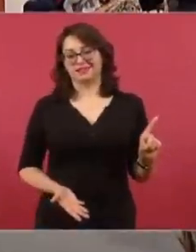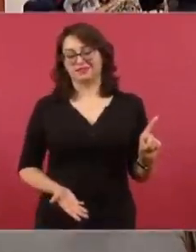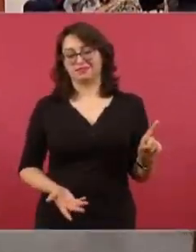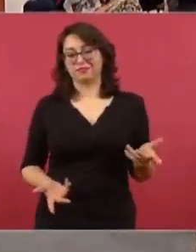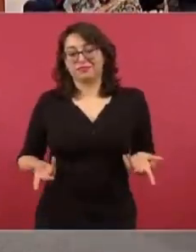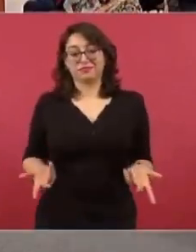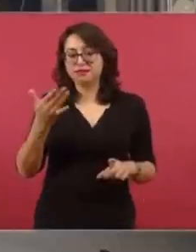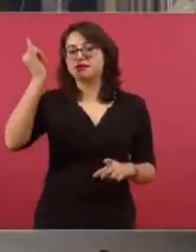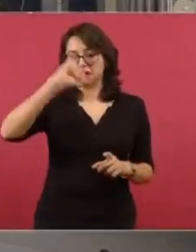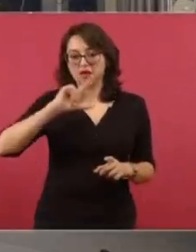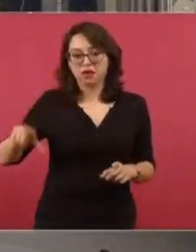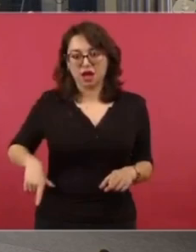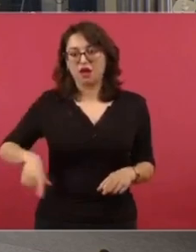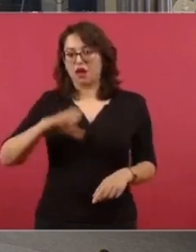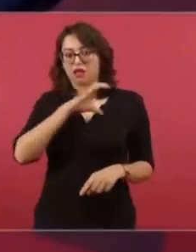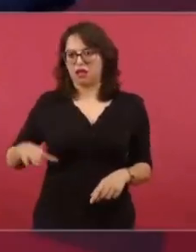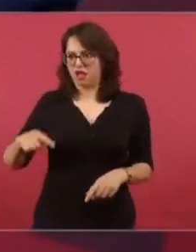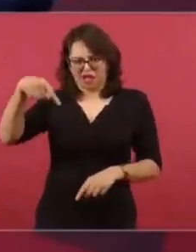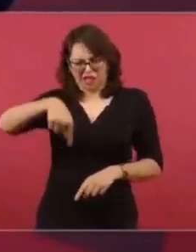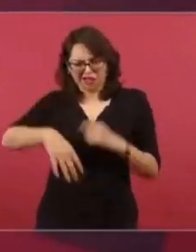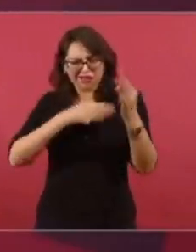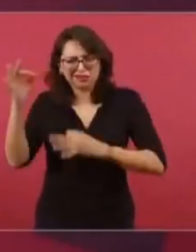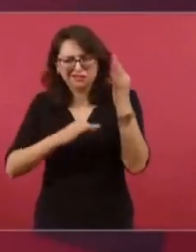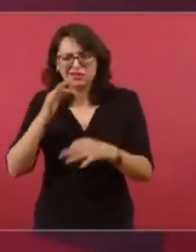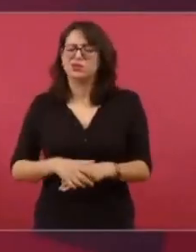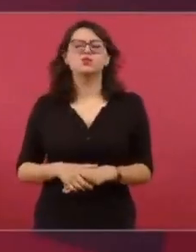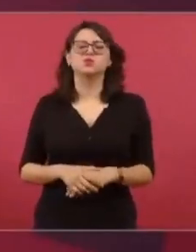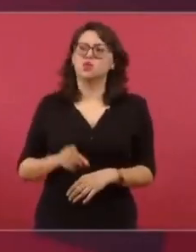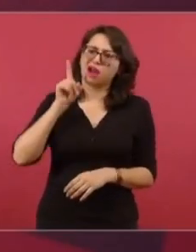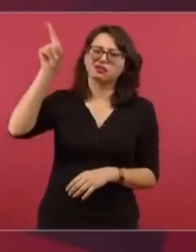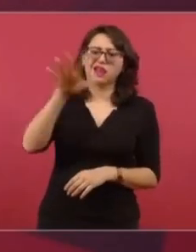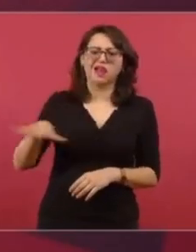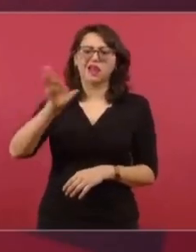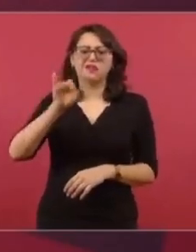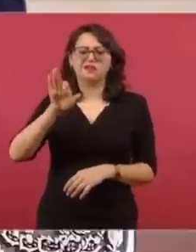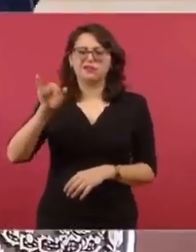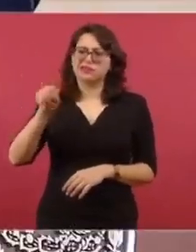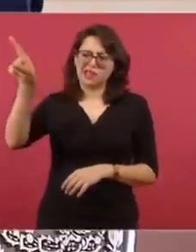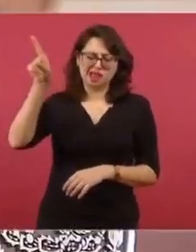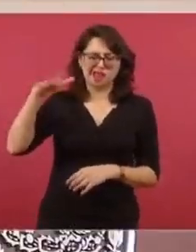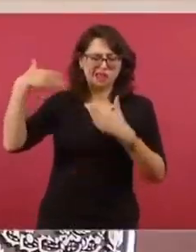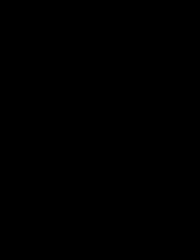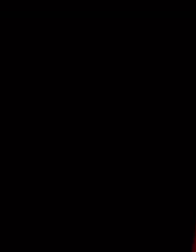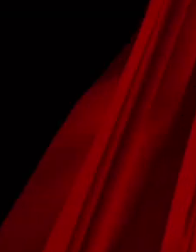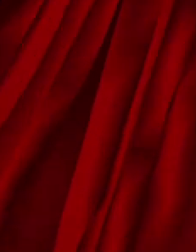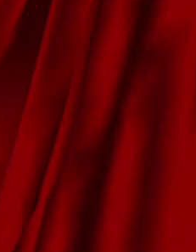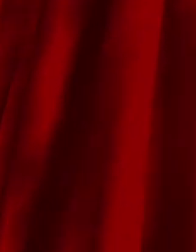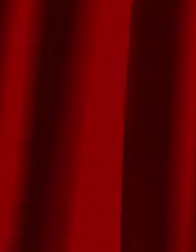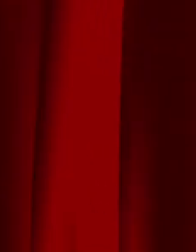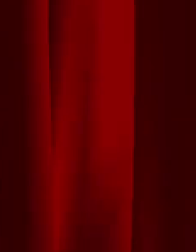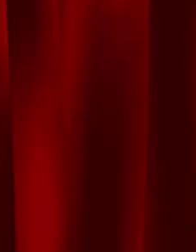no sé, a jefa de gobierno. Allá, que se vaya, donde viven los fifís, ellos van a votar por ella. Segurísimo.